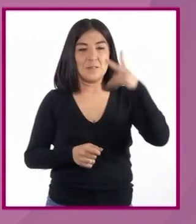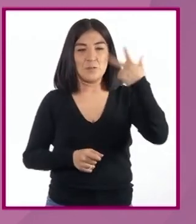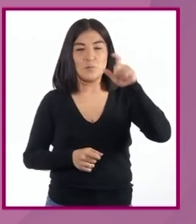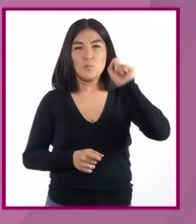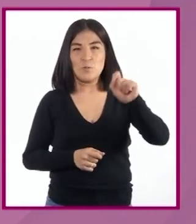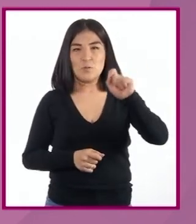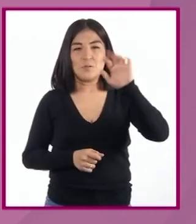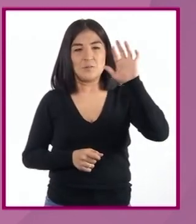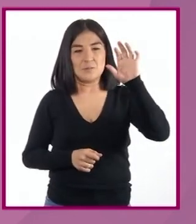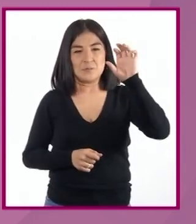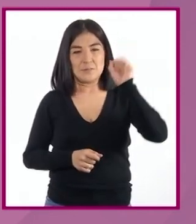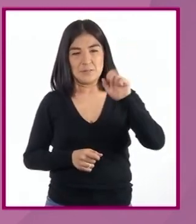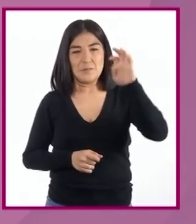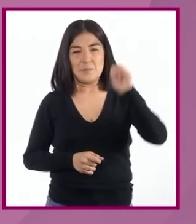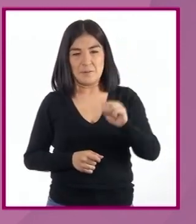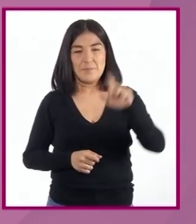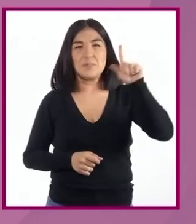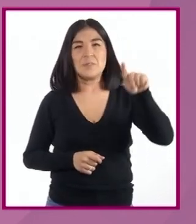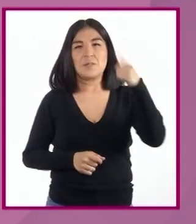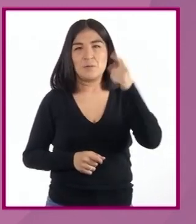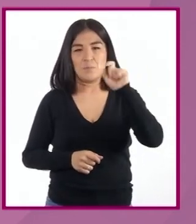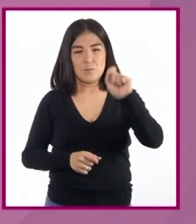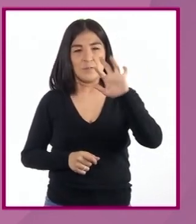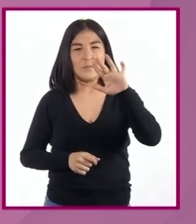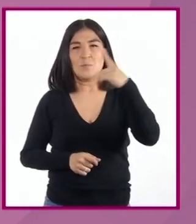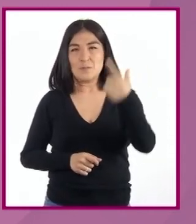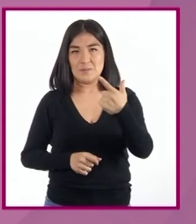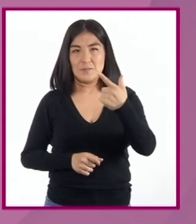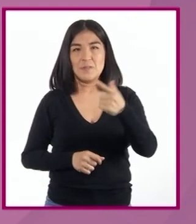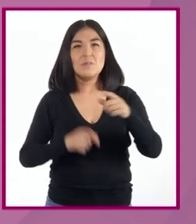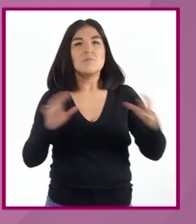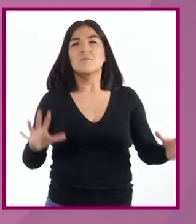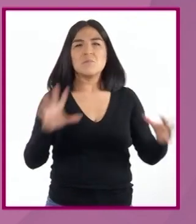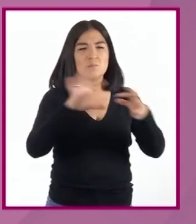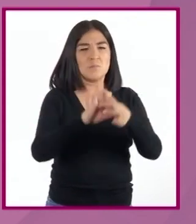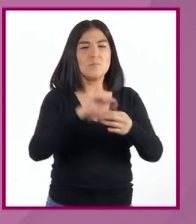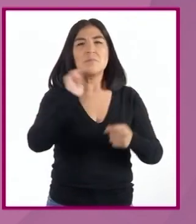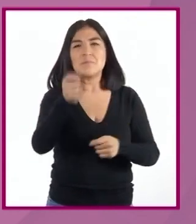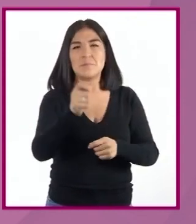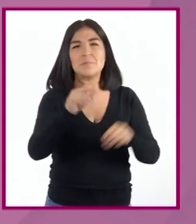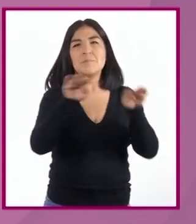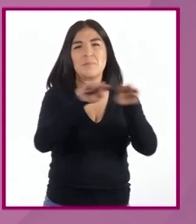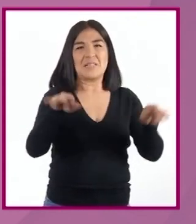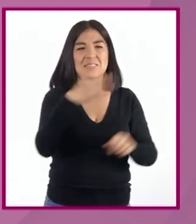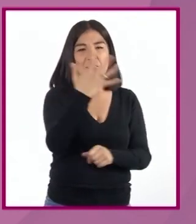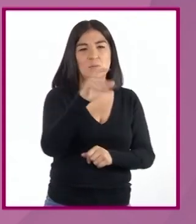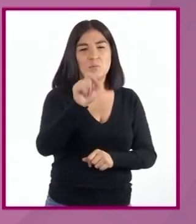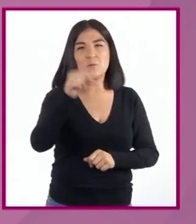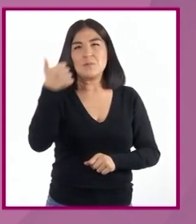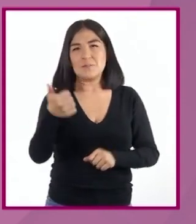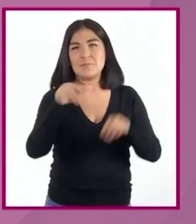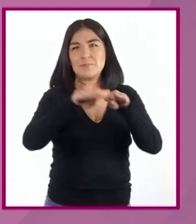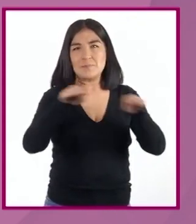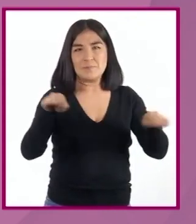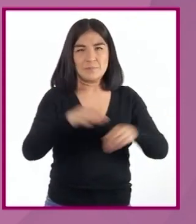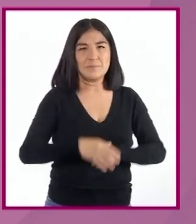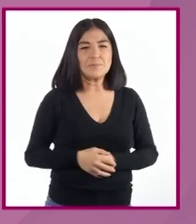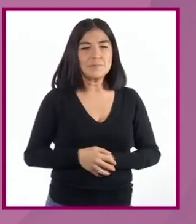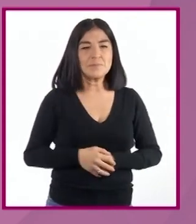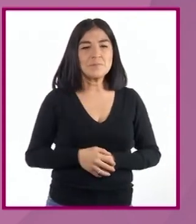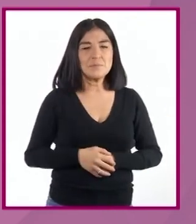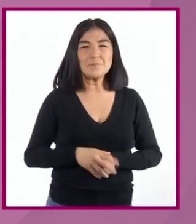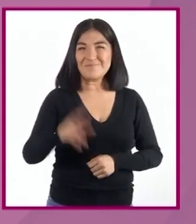78.69 y 71.57. El lado que los une mide 5.6 metros. Y si